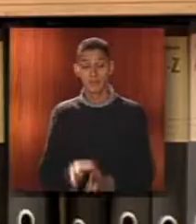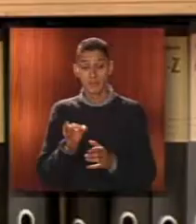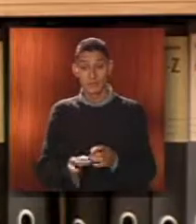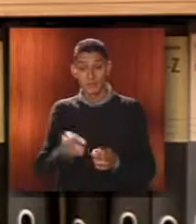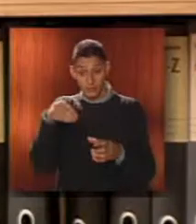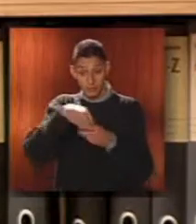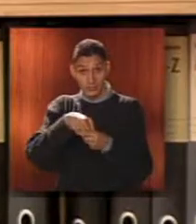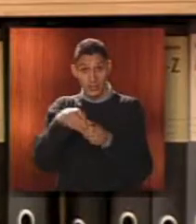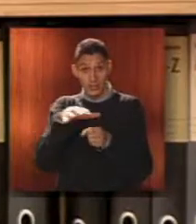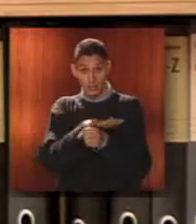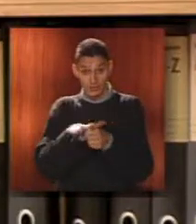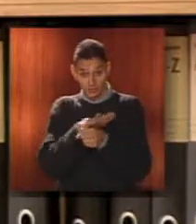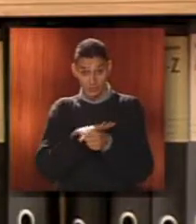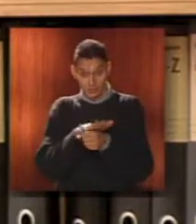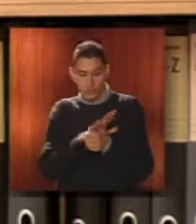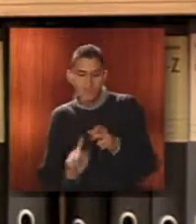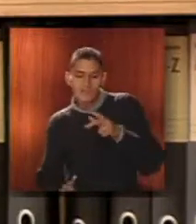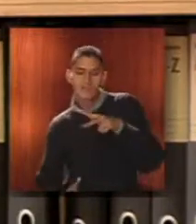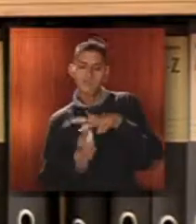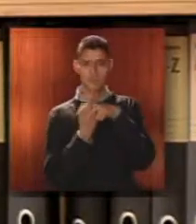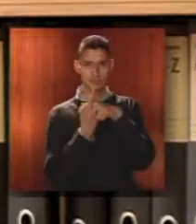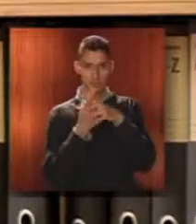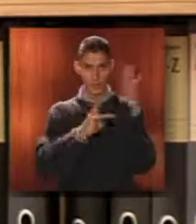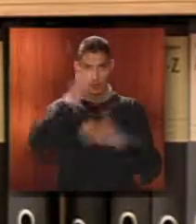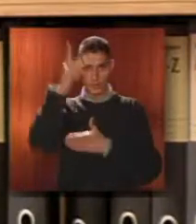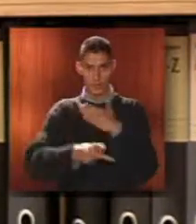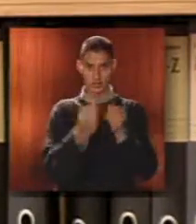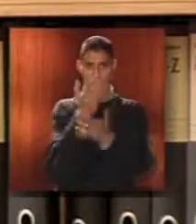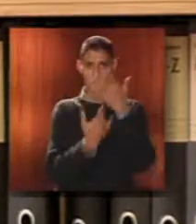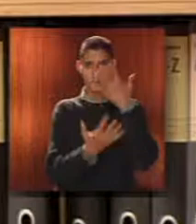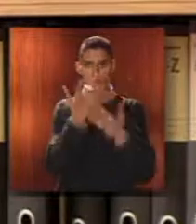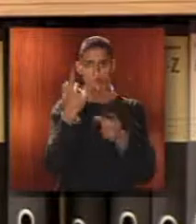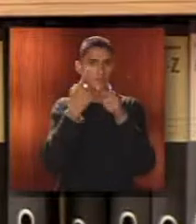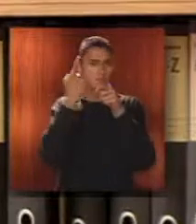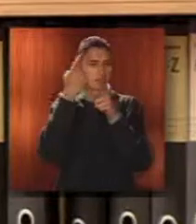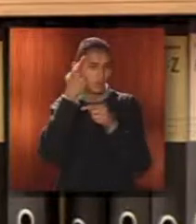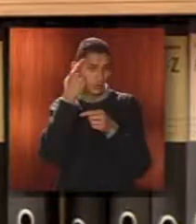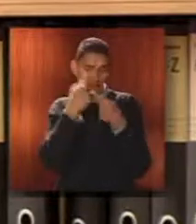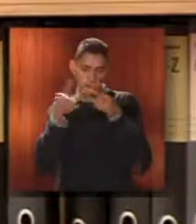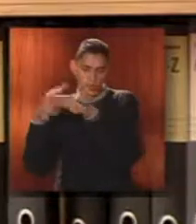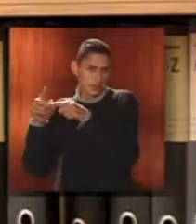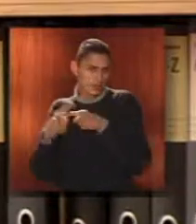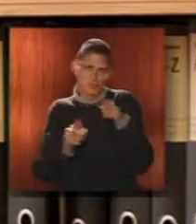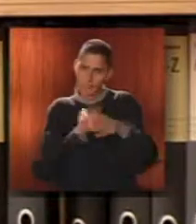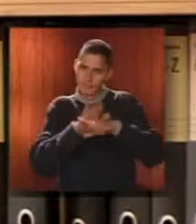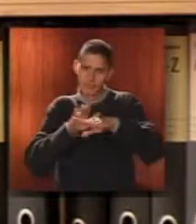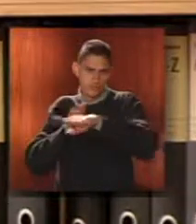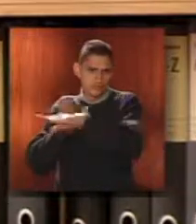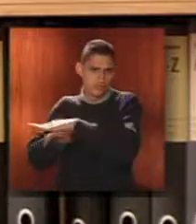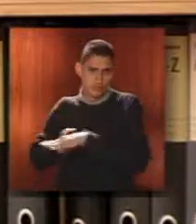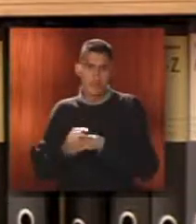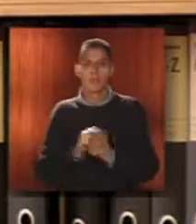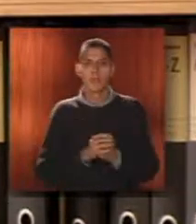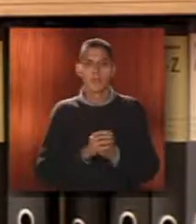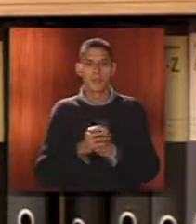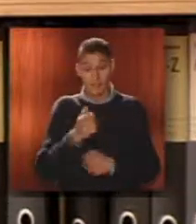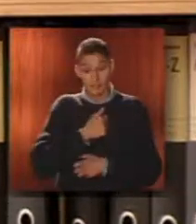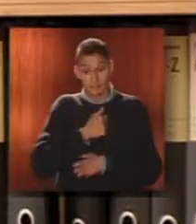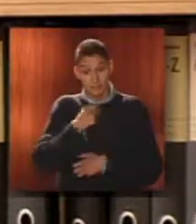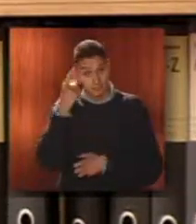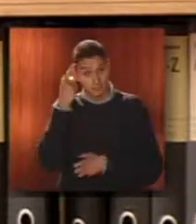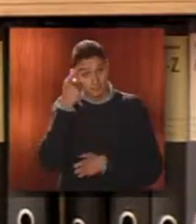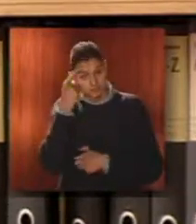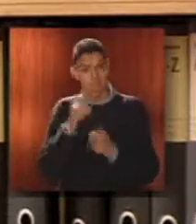Bueno, las circunstancias que dieron origen al proyecto son distintas y diversas. Pienso que